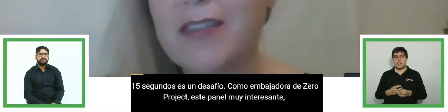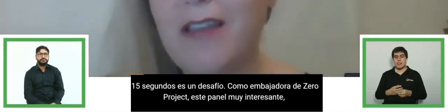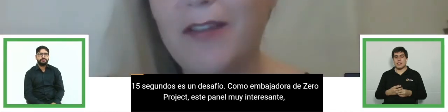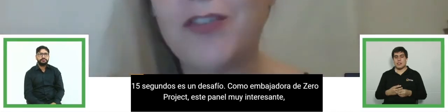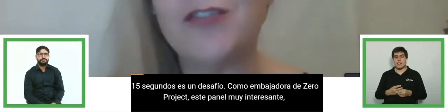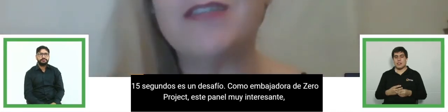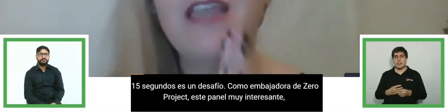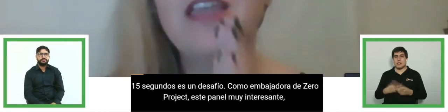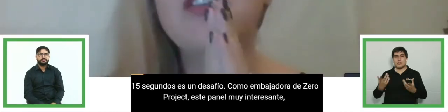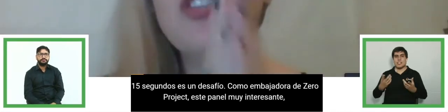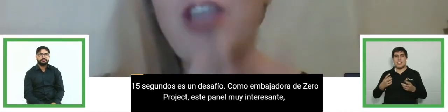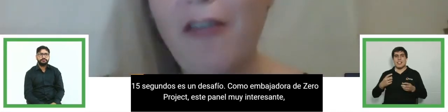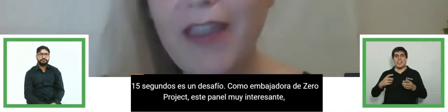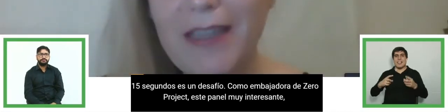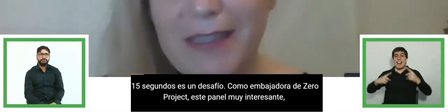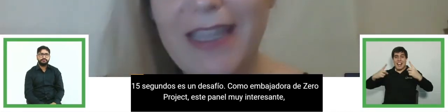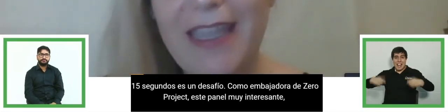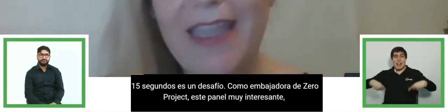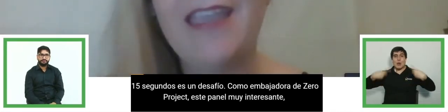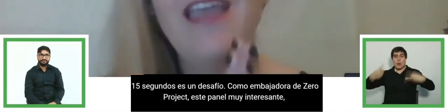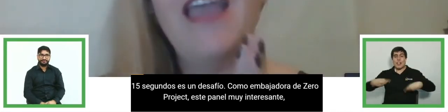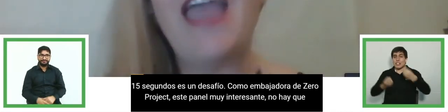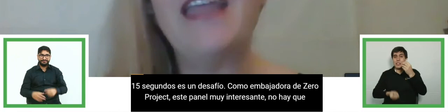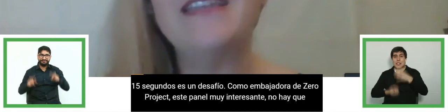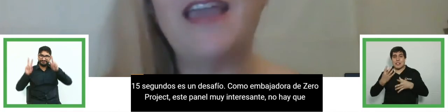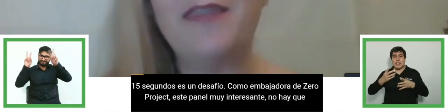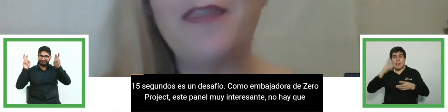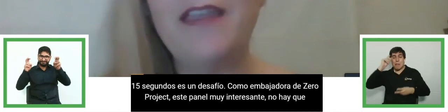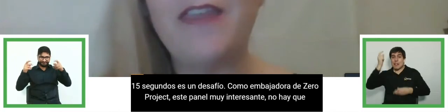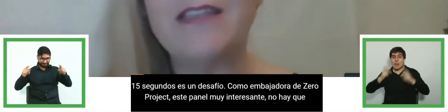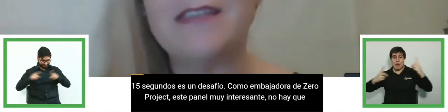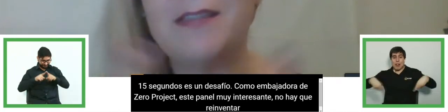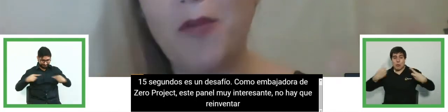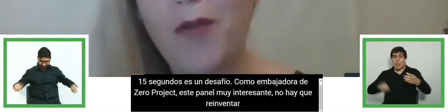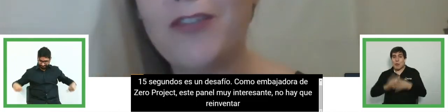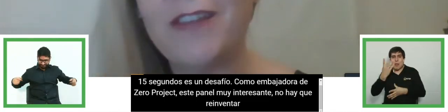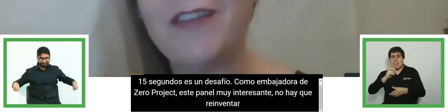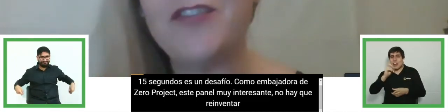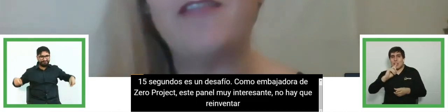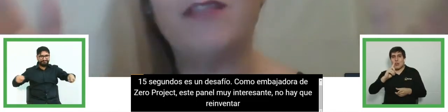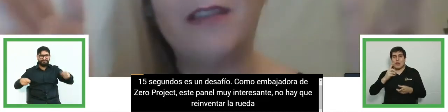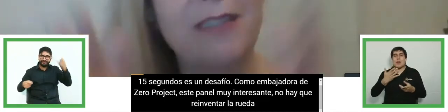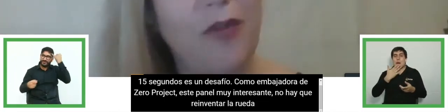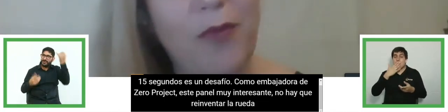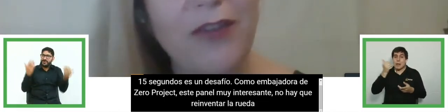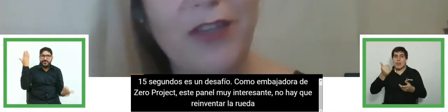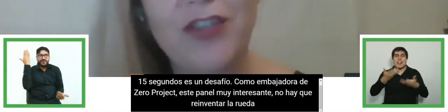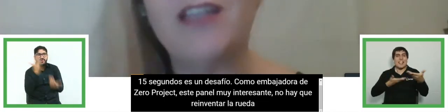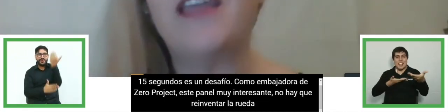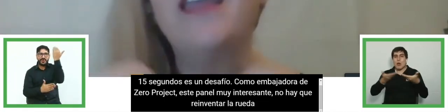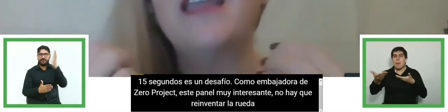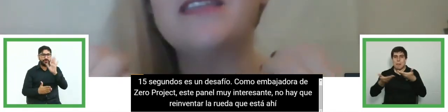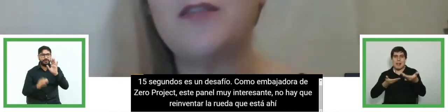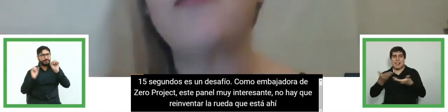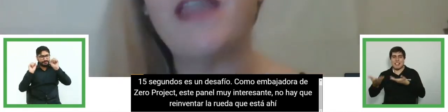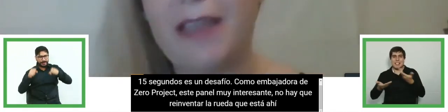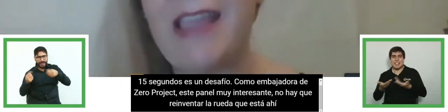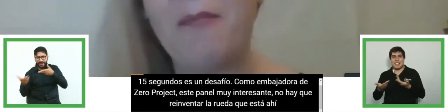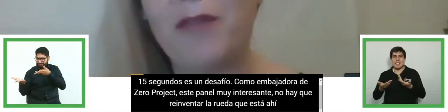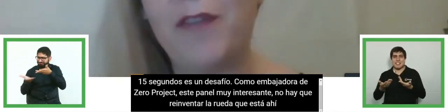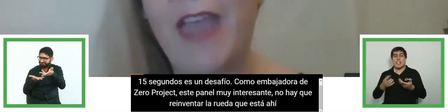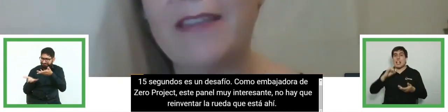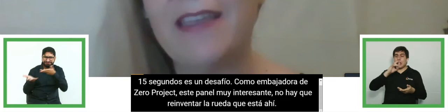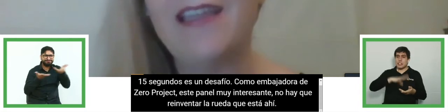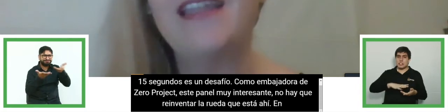ahí. En muchos países, en muchas culturas, compartir es la clave. Y yo creo que el Zero Project en general y en